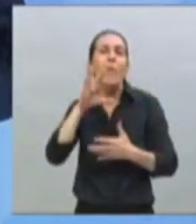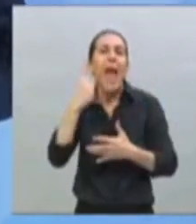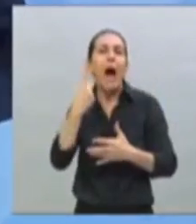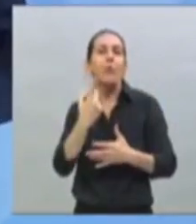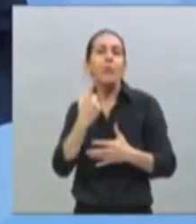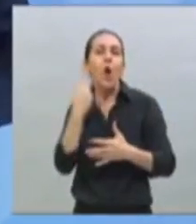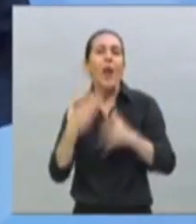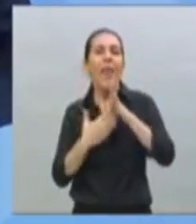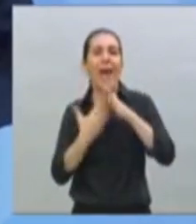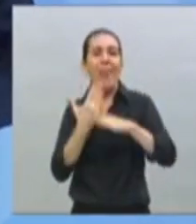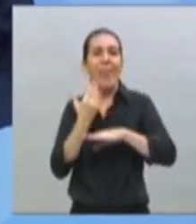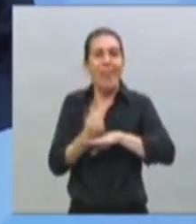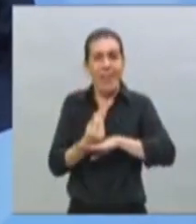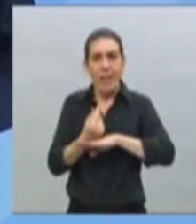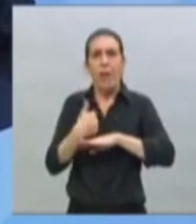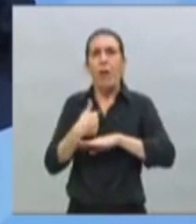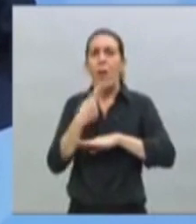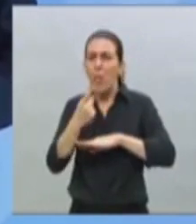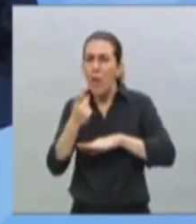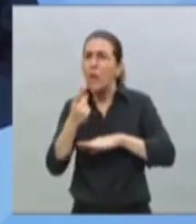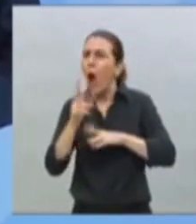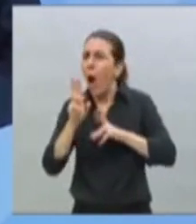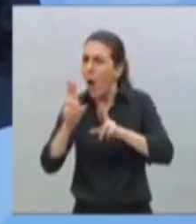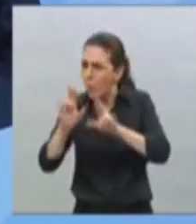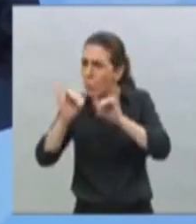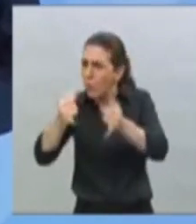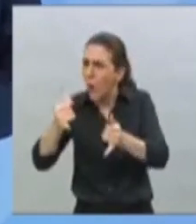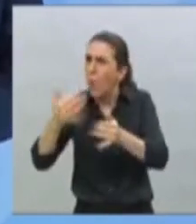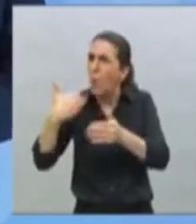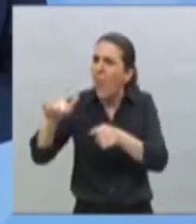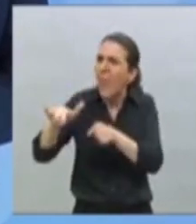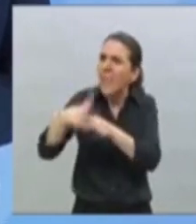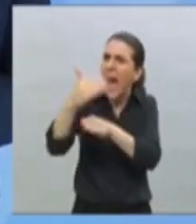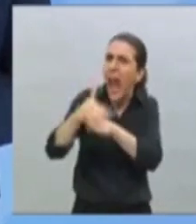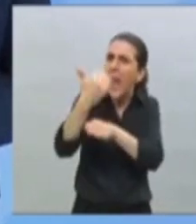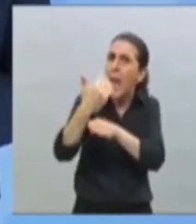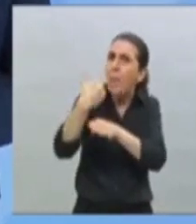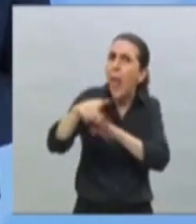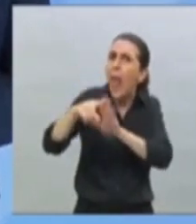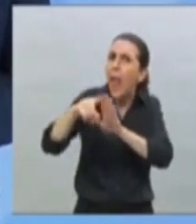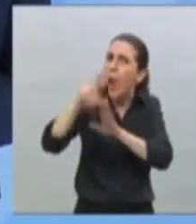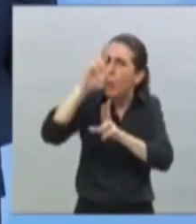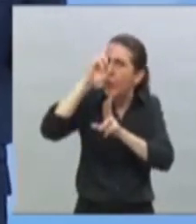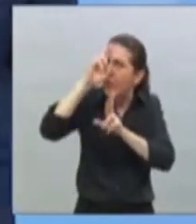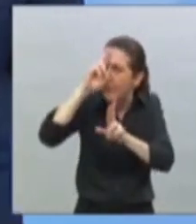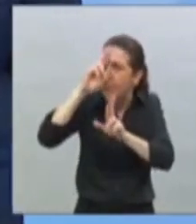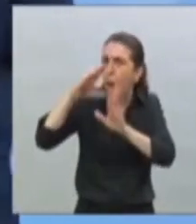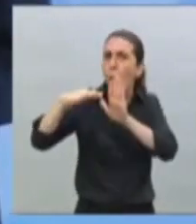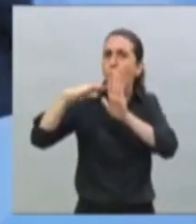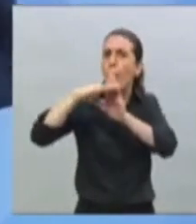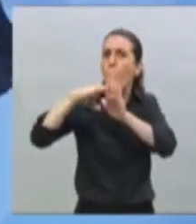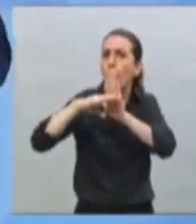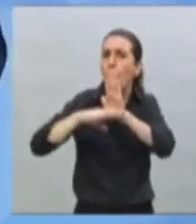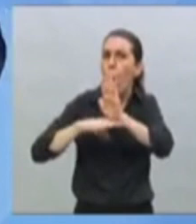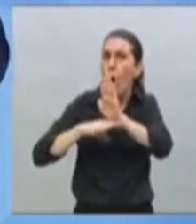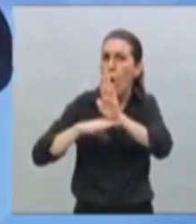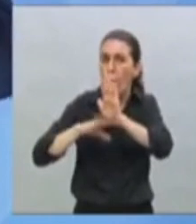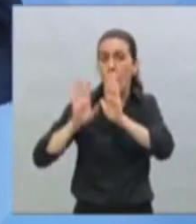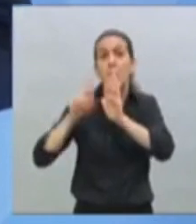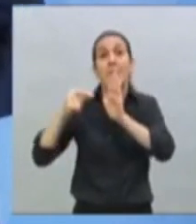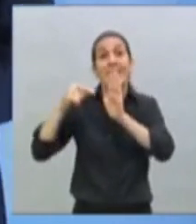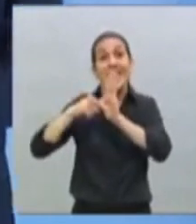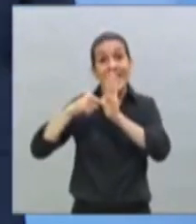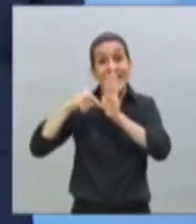habilitar la vuelta a la actividad con los protocolos adecuados. A partir de allí, tiene que